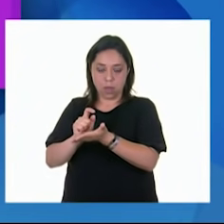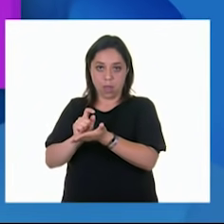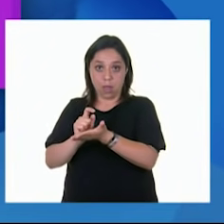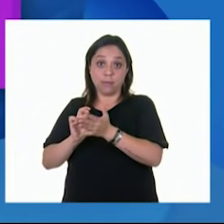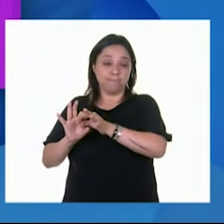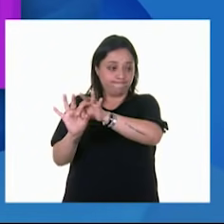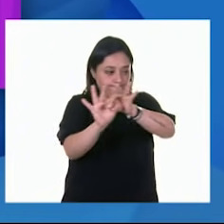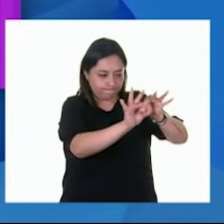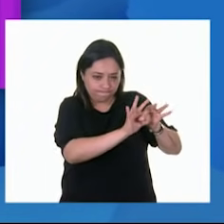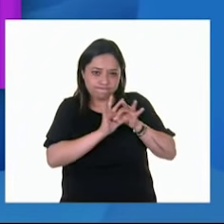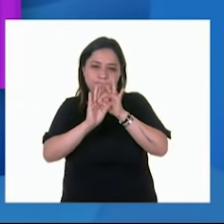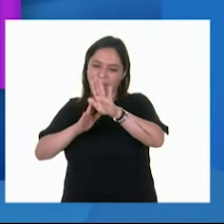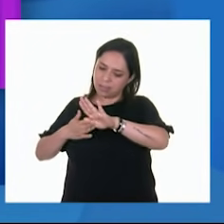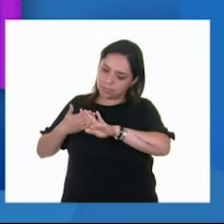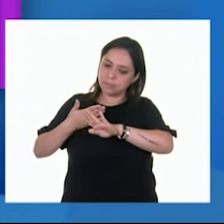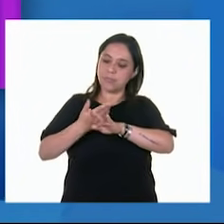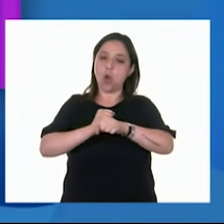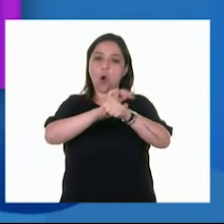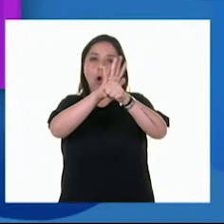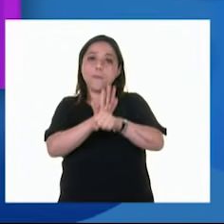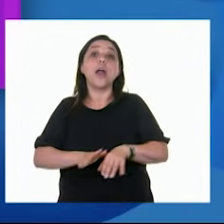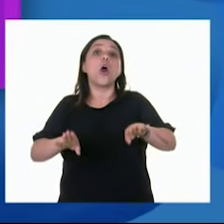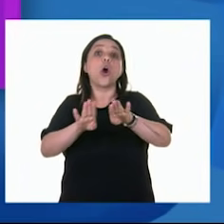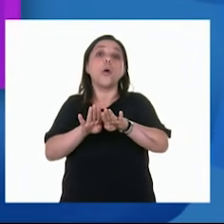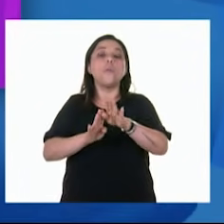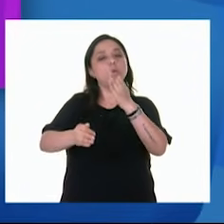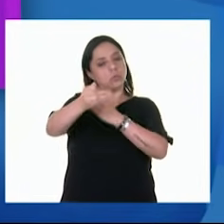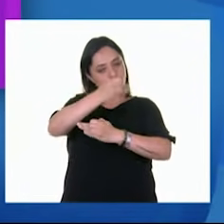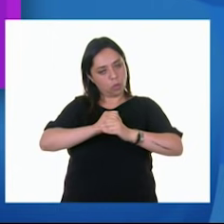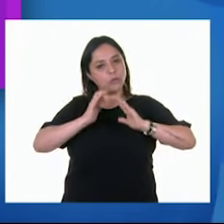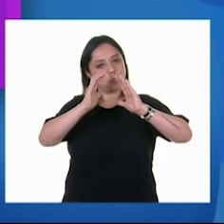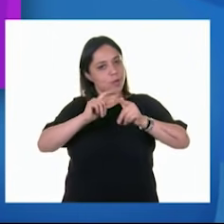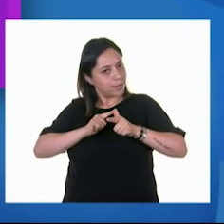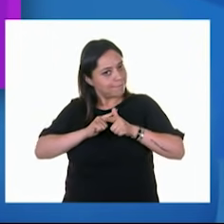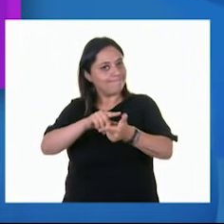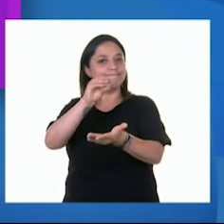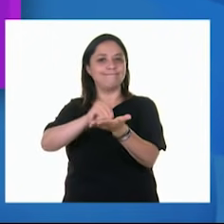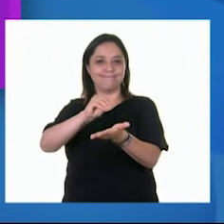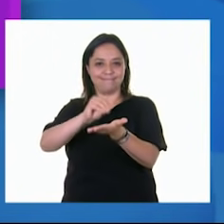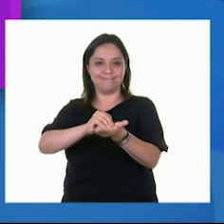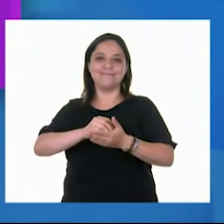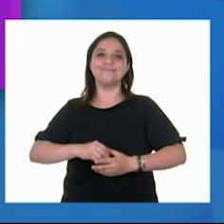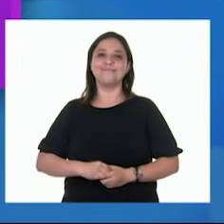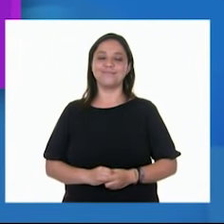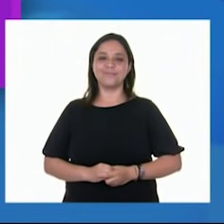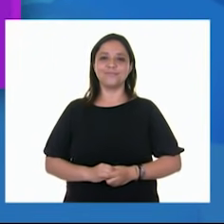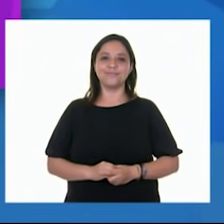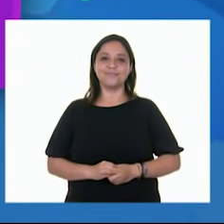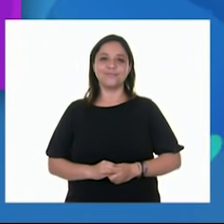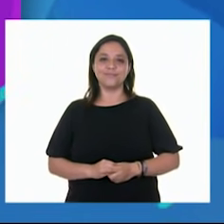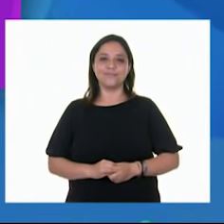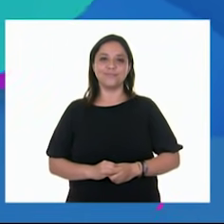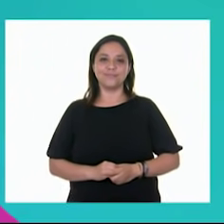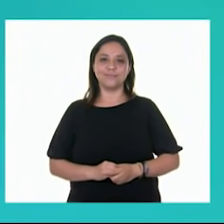Sigamos luchando juntos contra este virus, cuidándonos los unos a los otros.